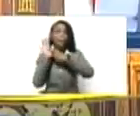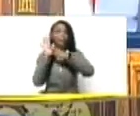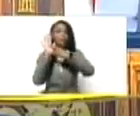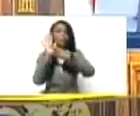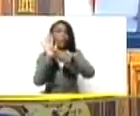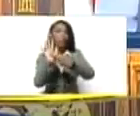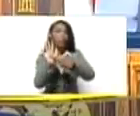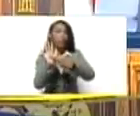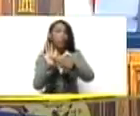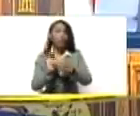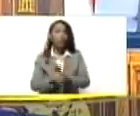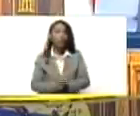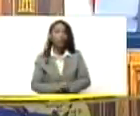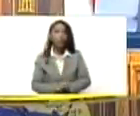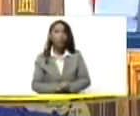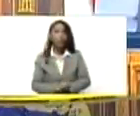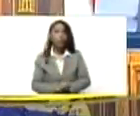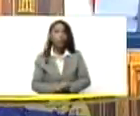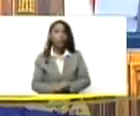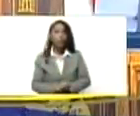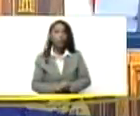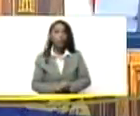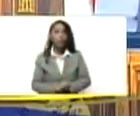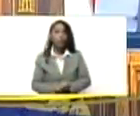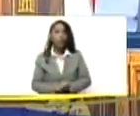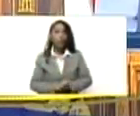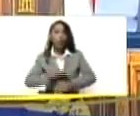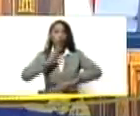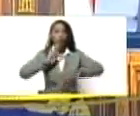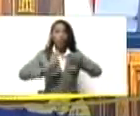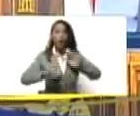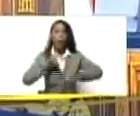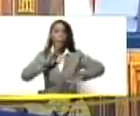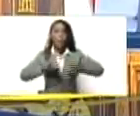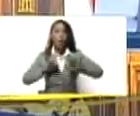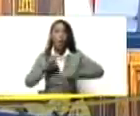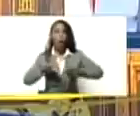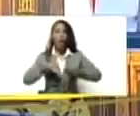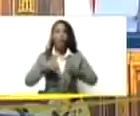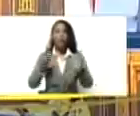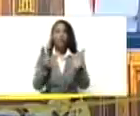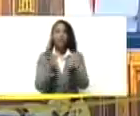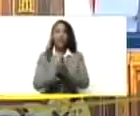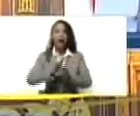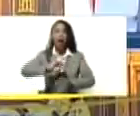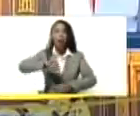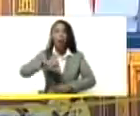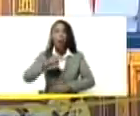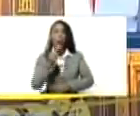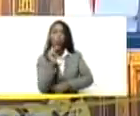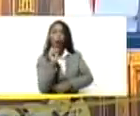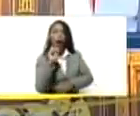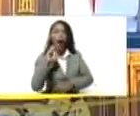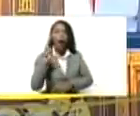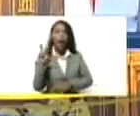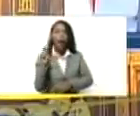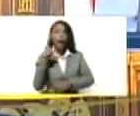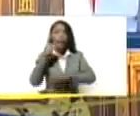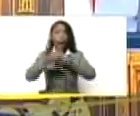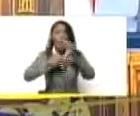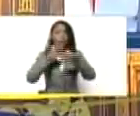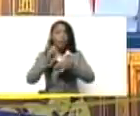instituciones que tienen que responder con servicios públicos al país y no miento pongo el dedo en la